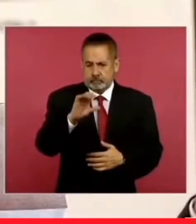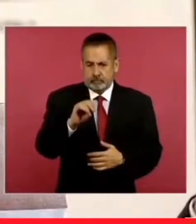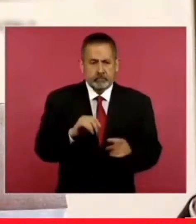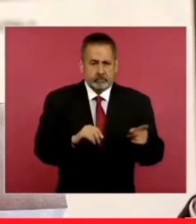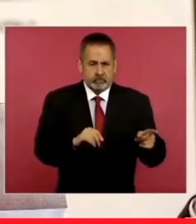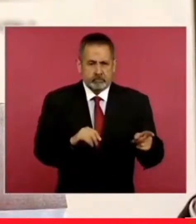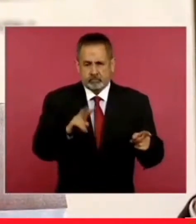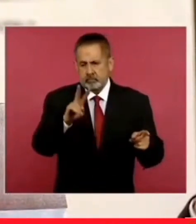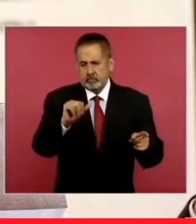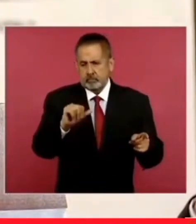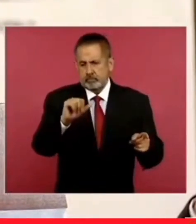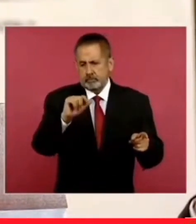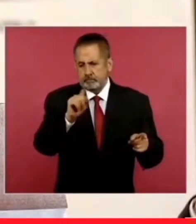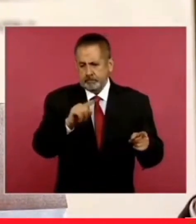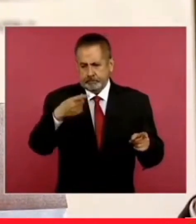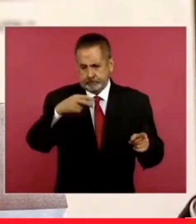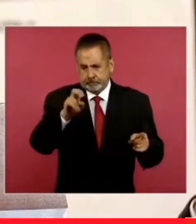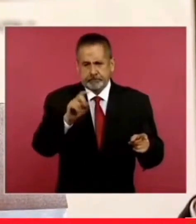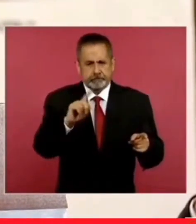Vázquez,